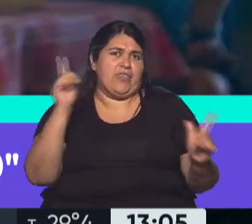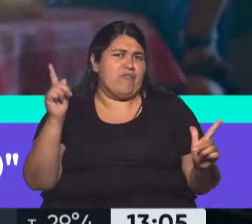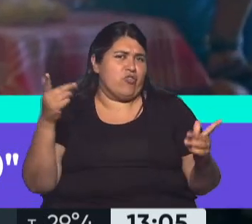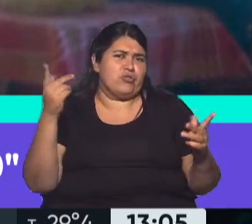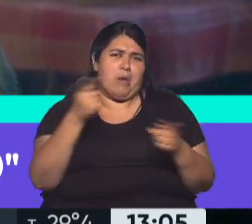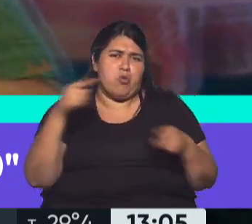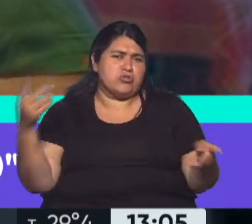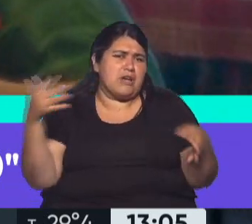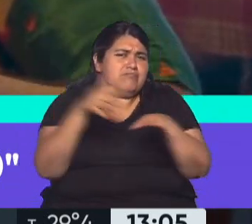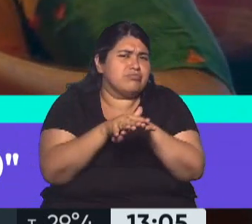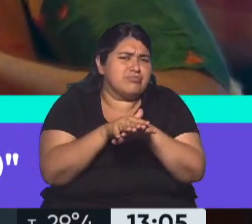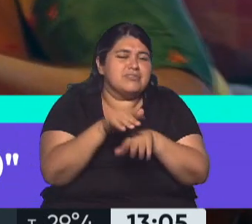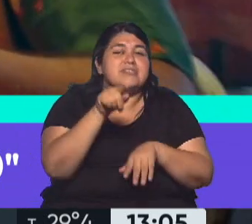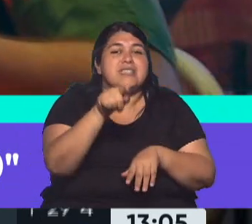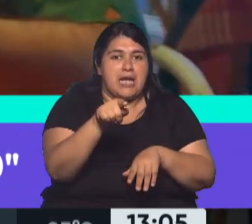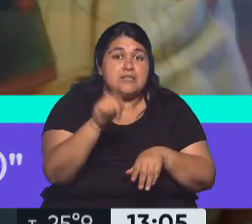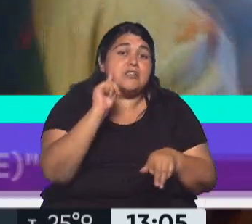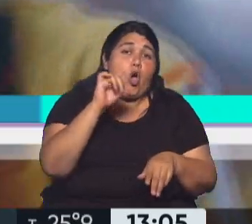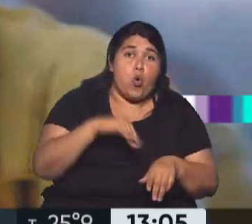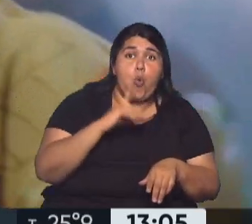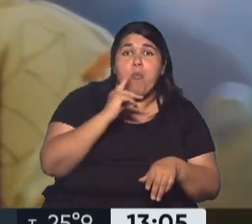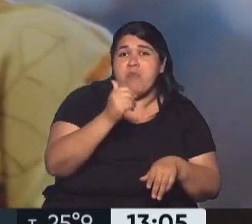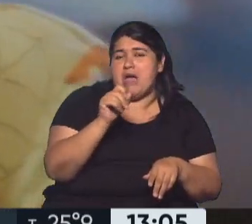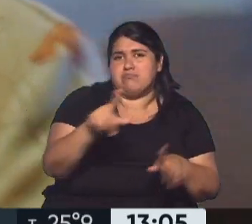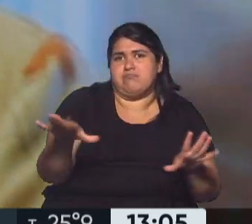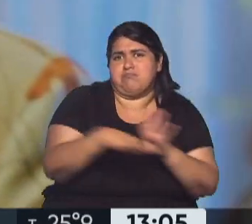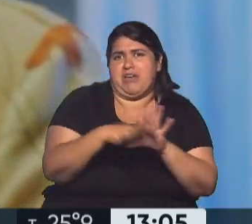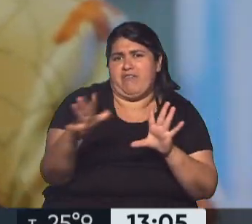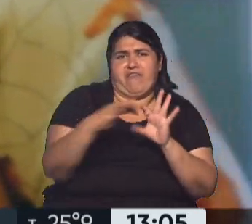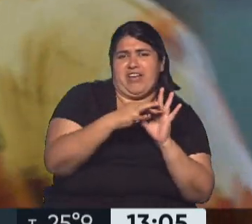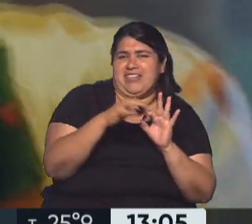mágico de sus presentaciones, que es la cumbia. Le queda perfecta la cumbia, Abel.